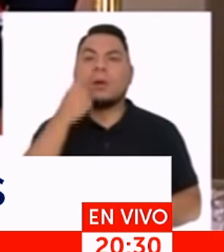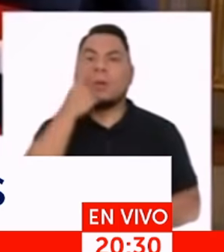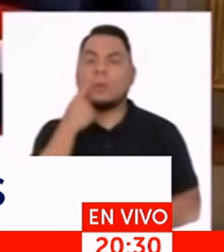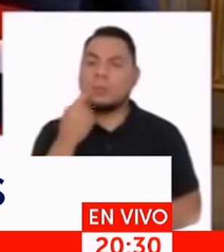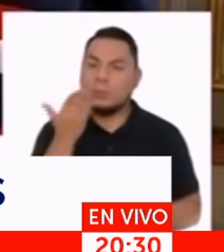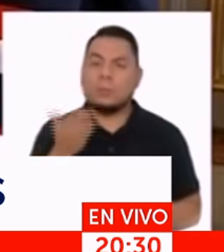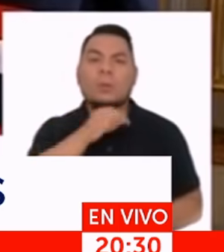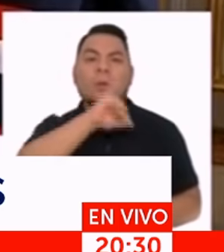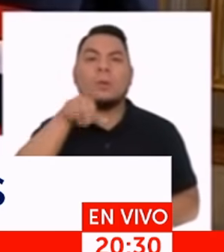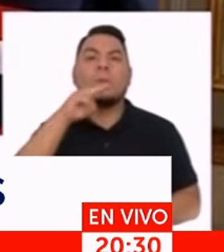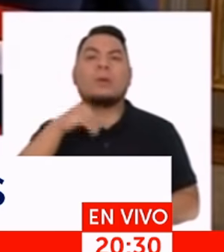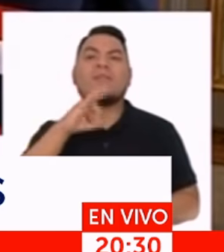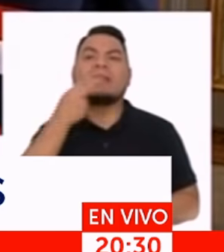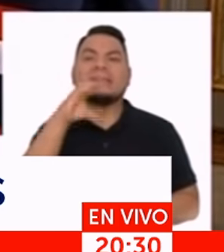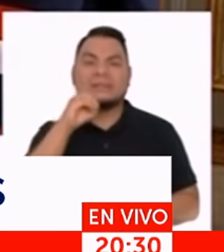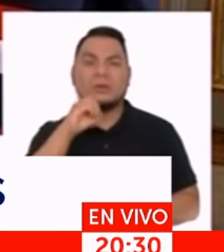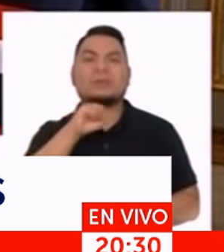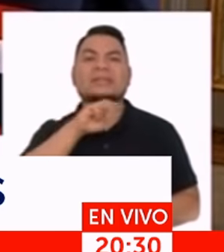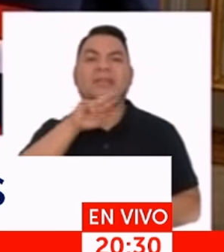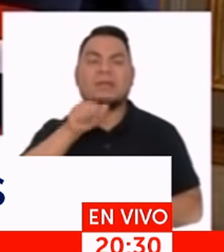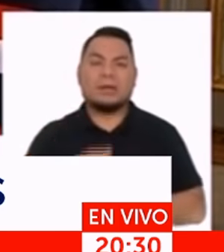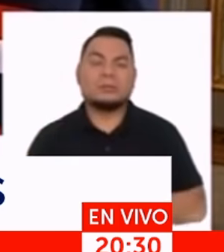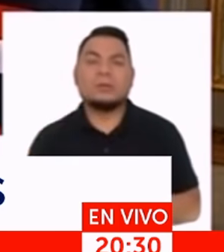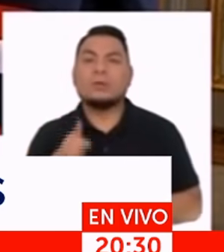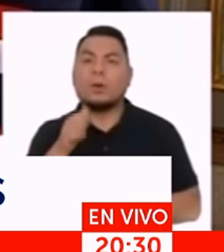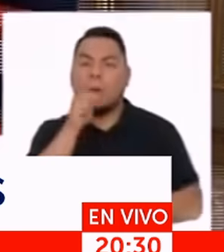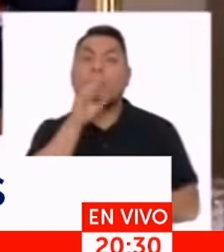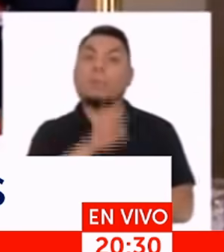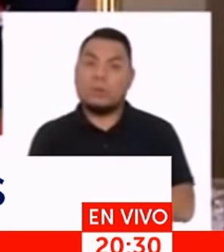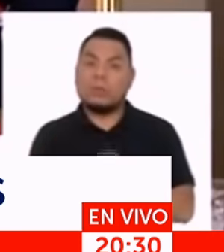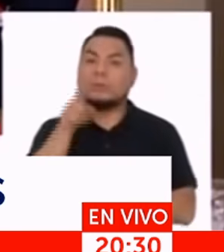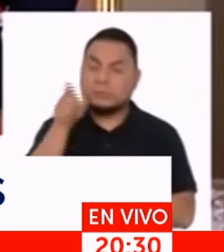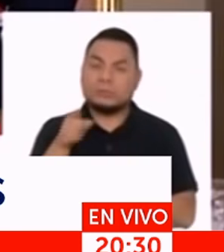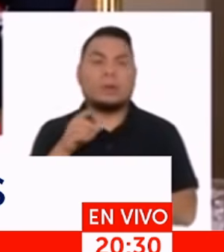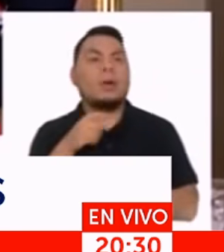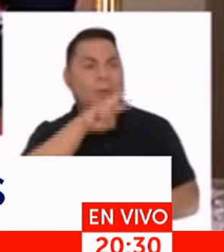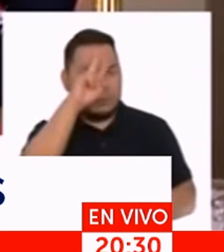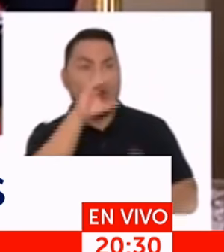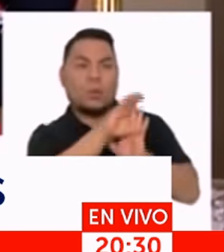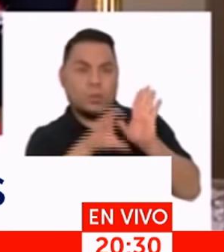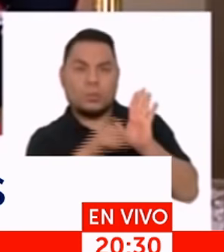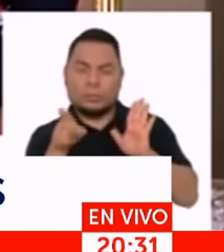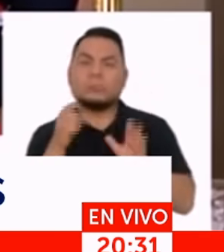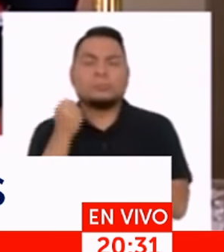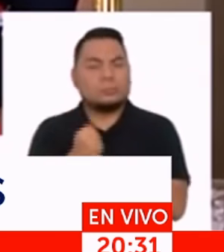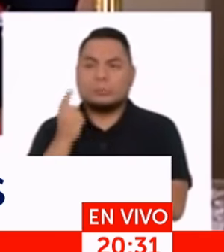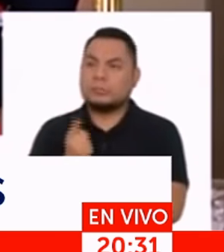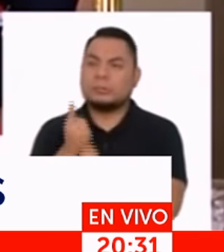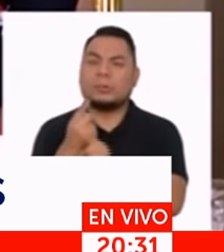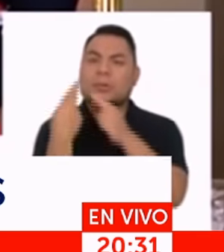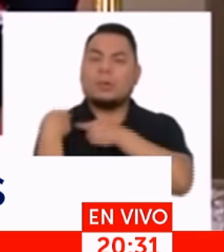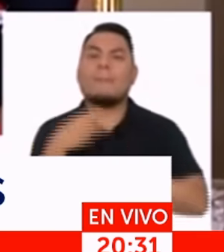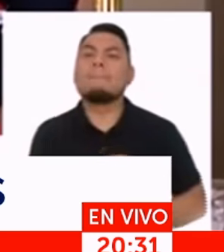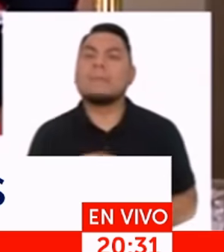Señor Juan Francisco Silva Villegas, promete por la patria y la Constitución desempeñar leal y fielmente